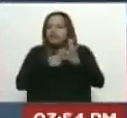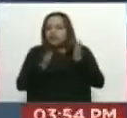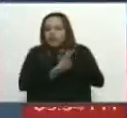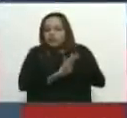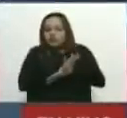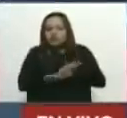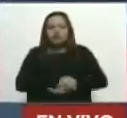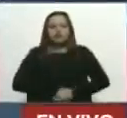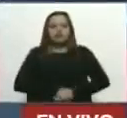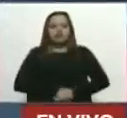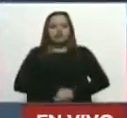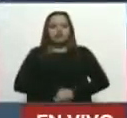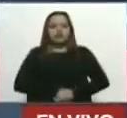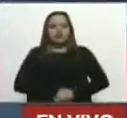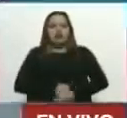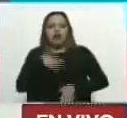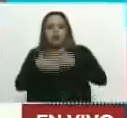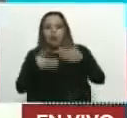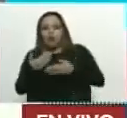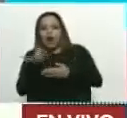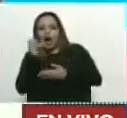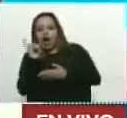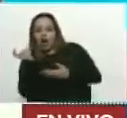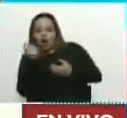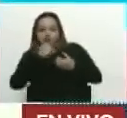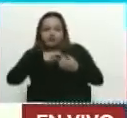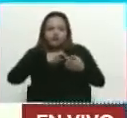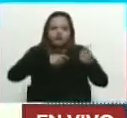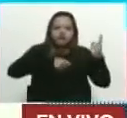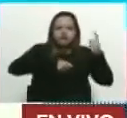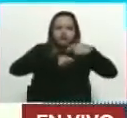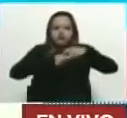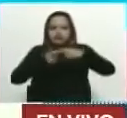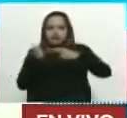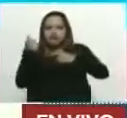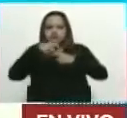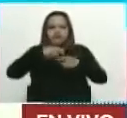fue sumando y haciendo una masa